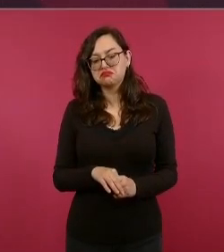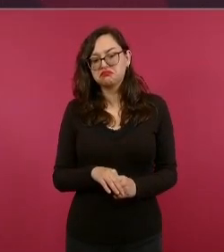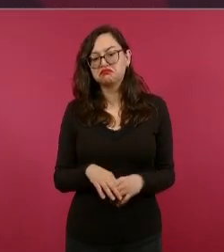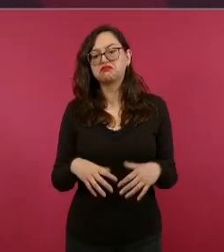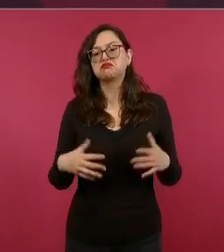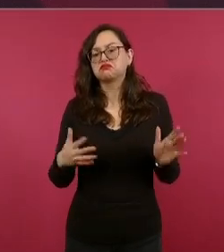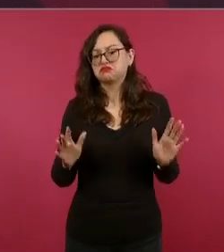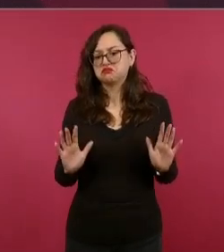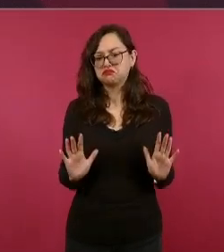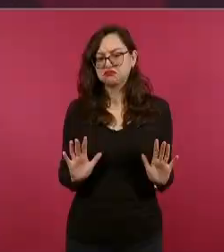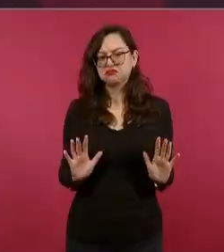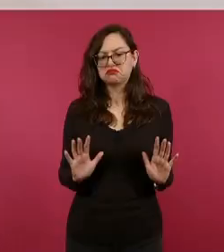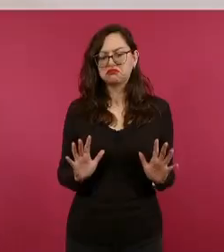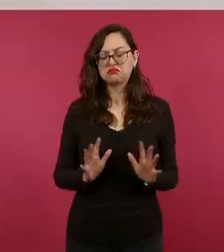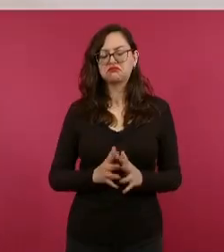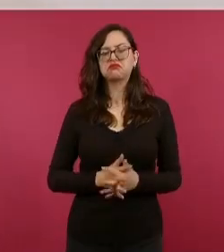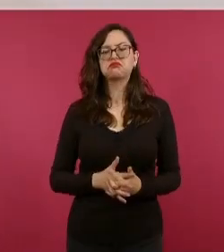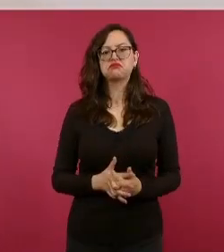no hay